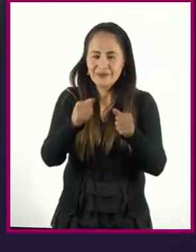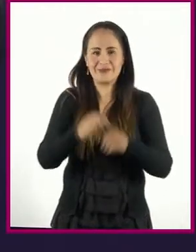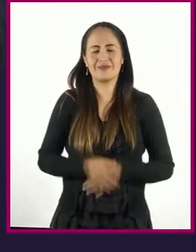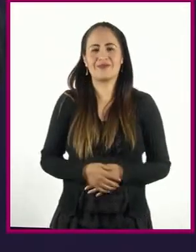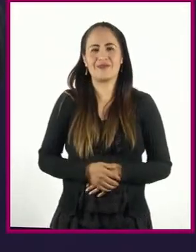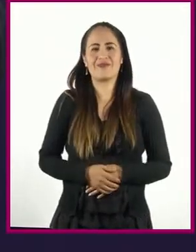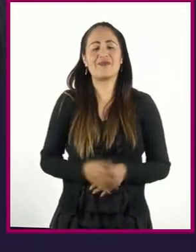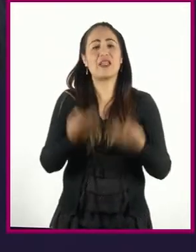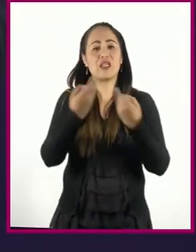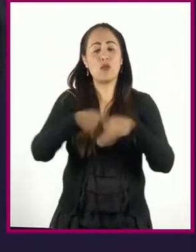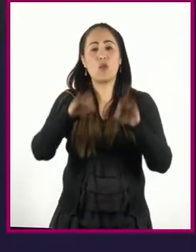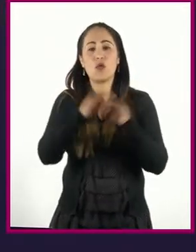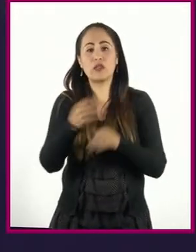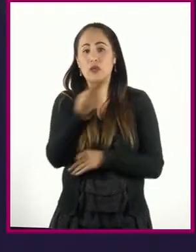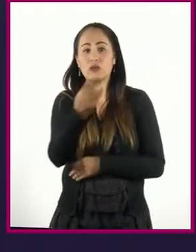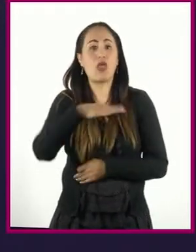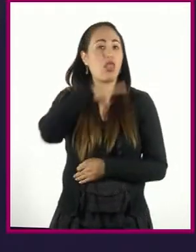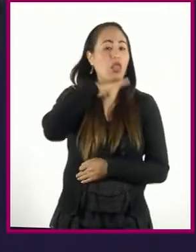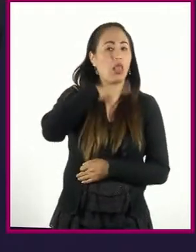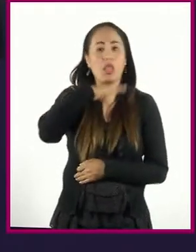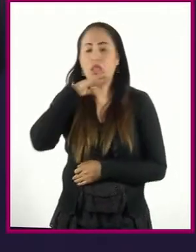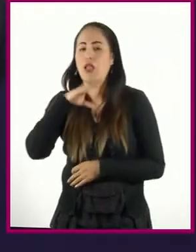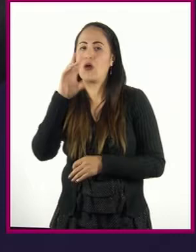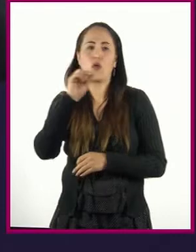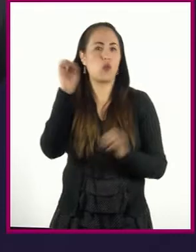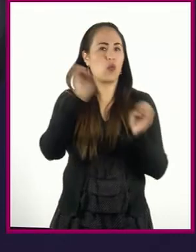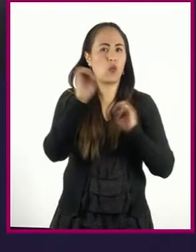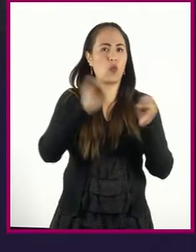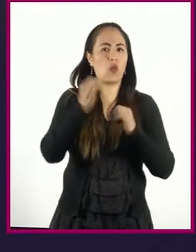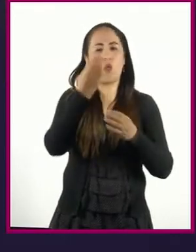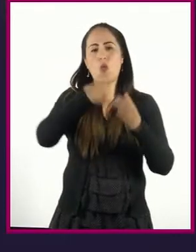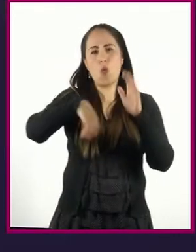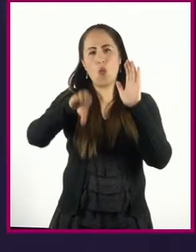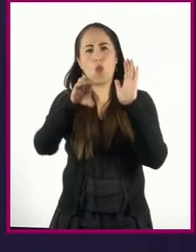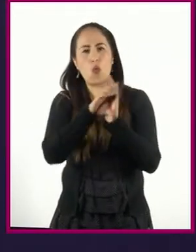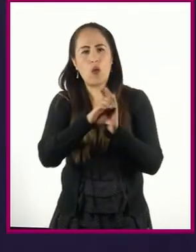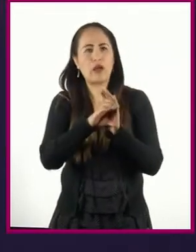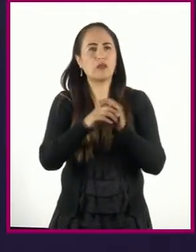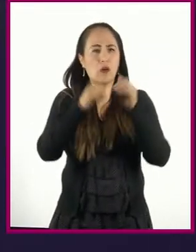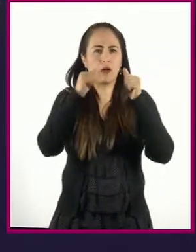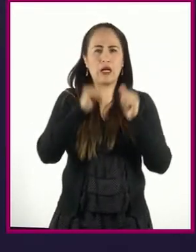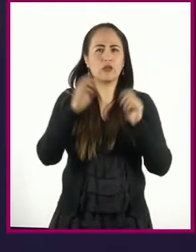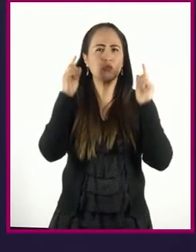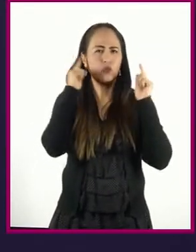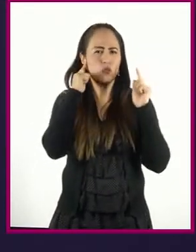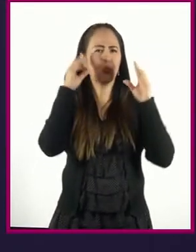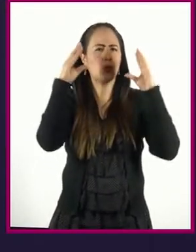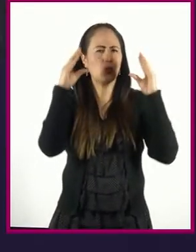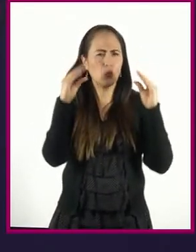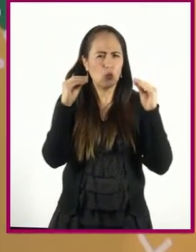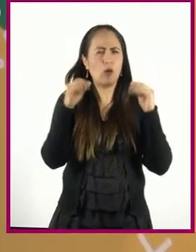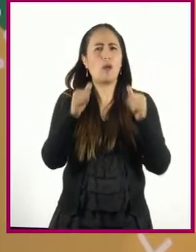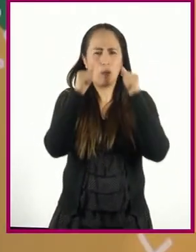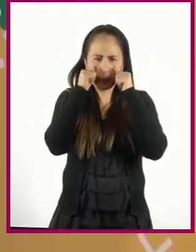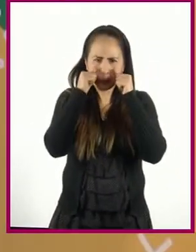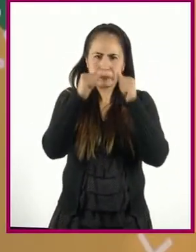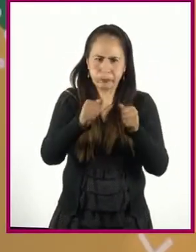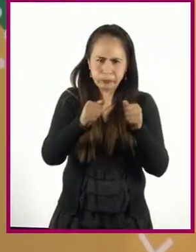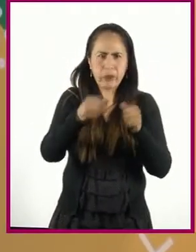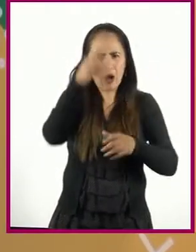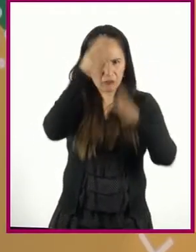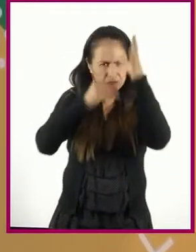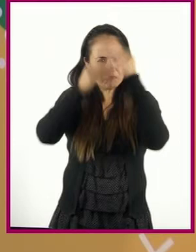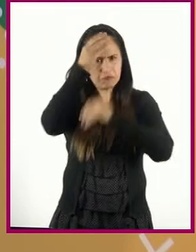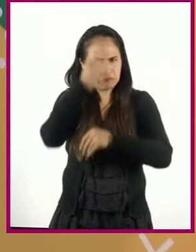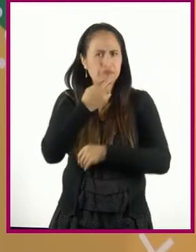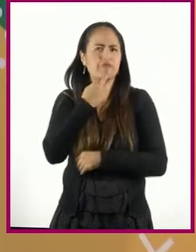importante que no se distraigan. Un ambiente libre de distracciones también es importante para lograr su aprendizaje. Al término